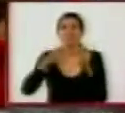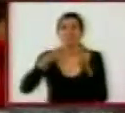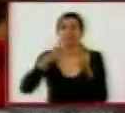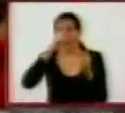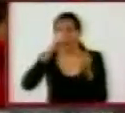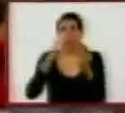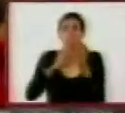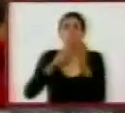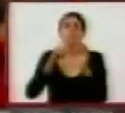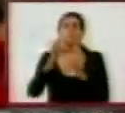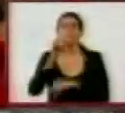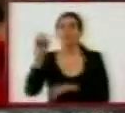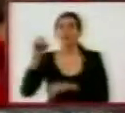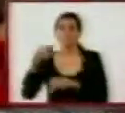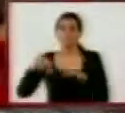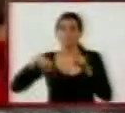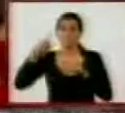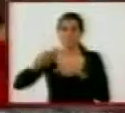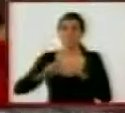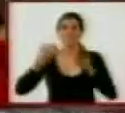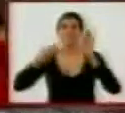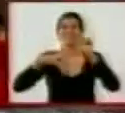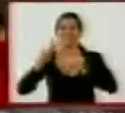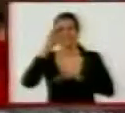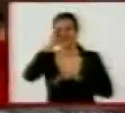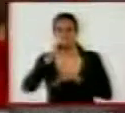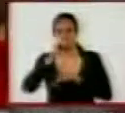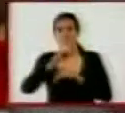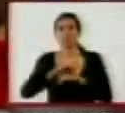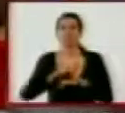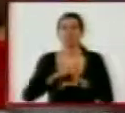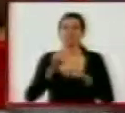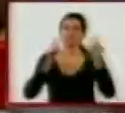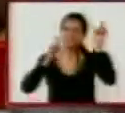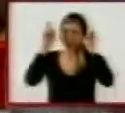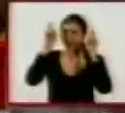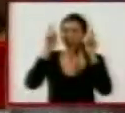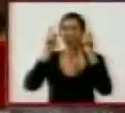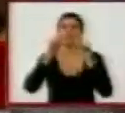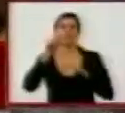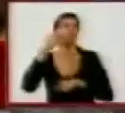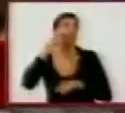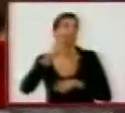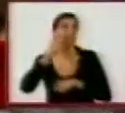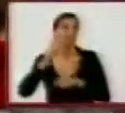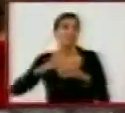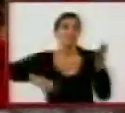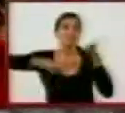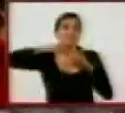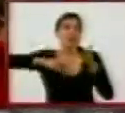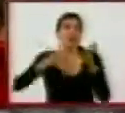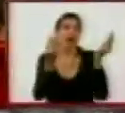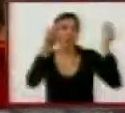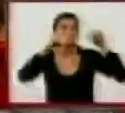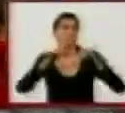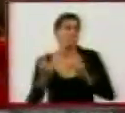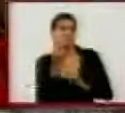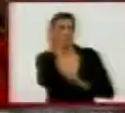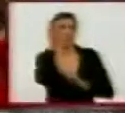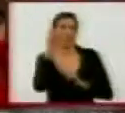Mañana se cumplen 13 años de la firma entre los comandantes Fidel y Chávez de ese acuerdo ejemplar, que es